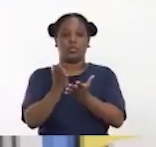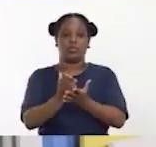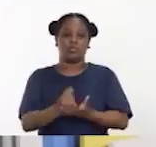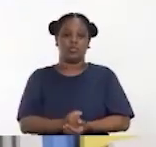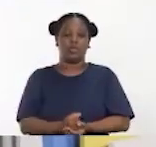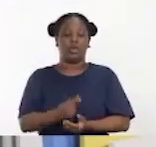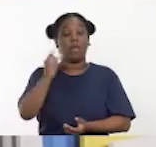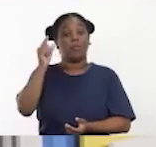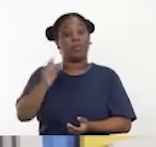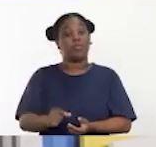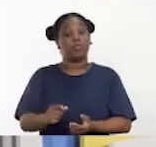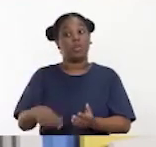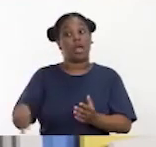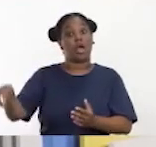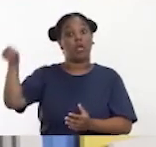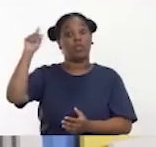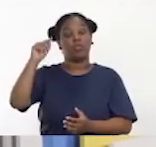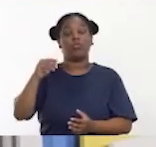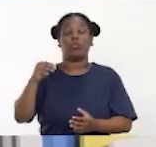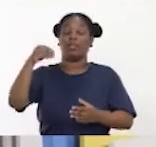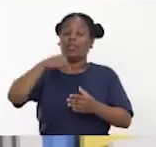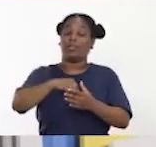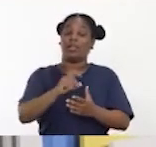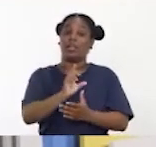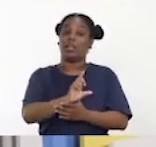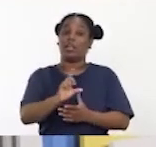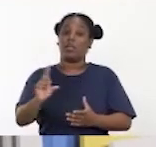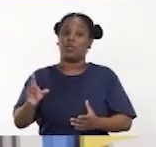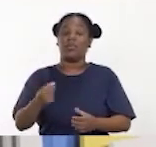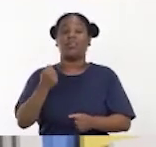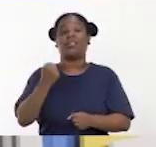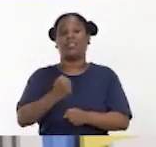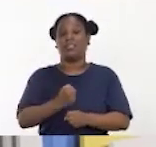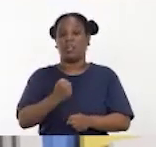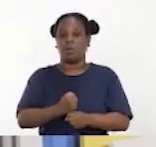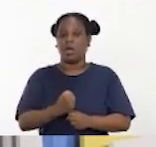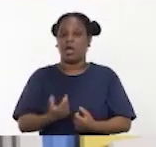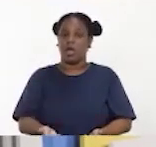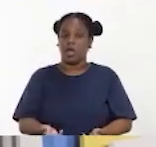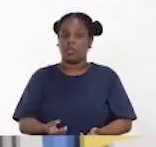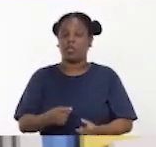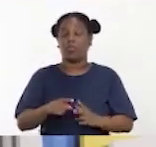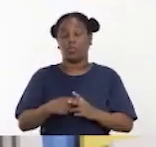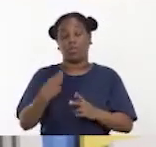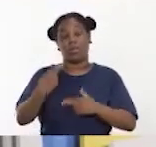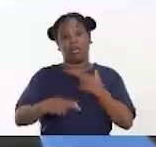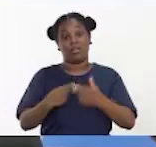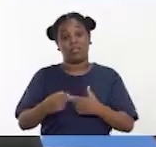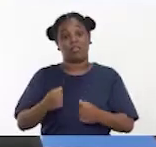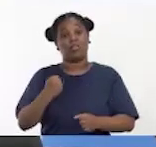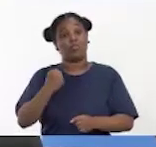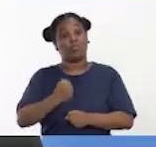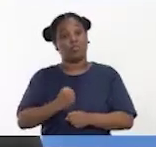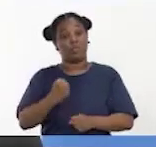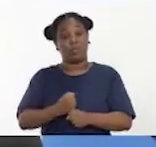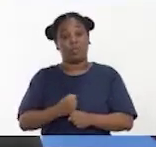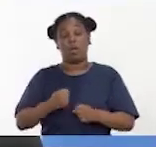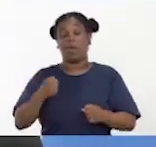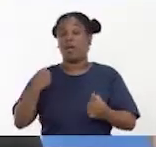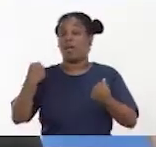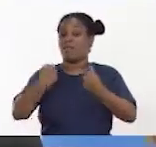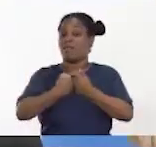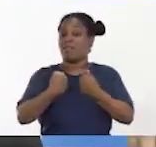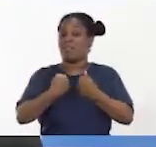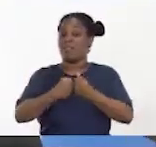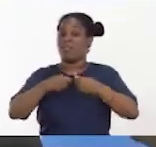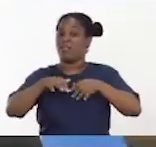necesaria, hay personas adultas que están en nuestras escuelas y que están trabajando porque están ejerciendo su labor para enfrentar